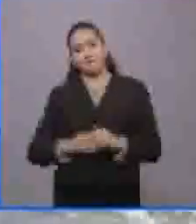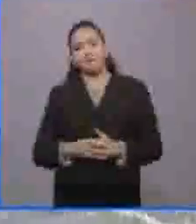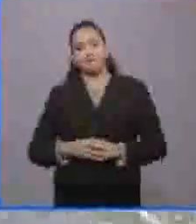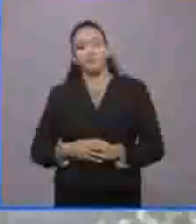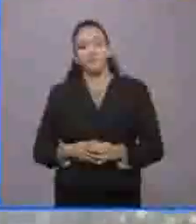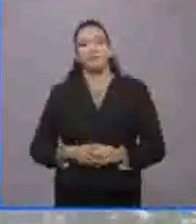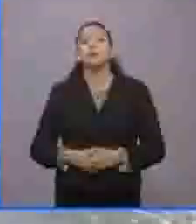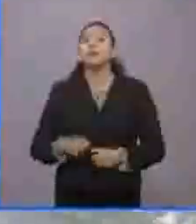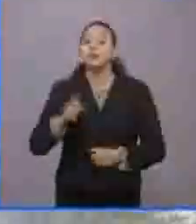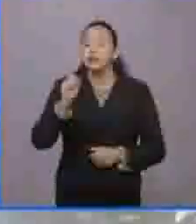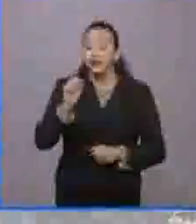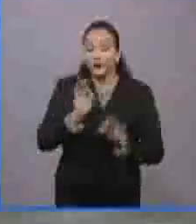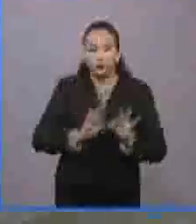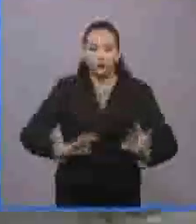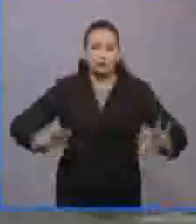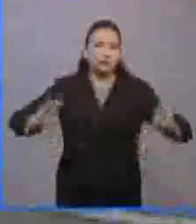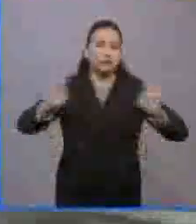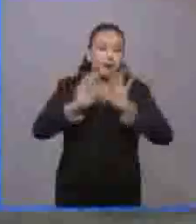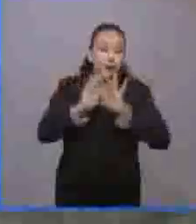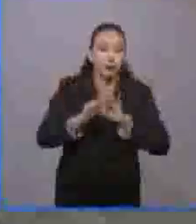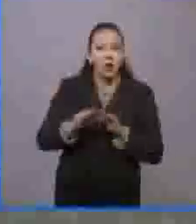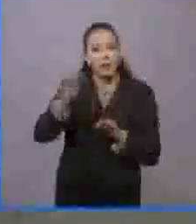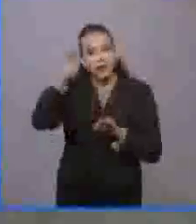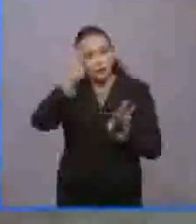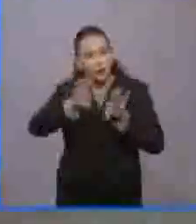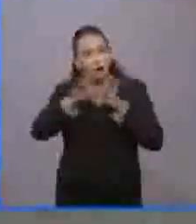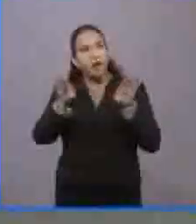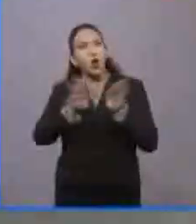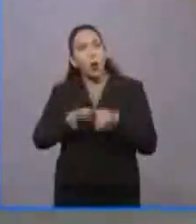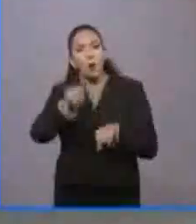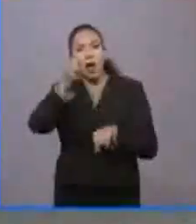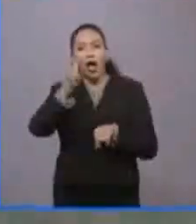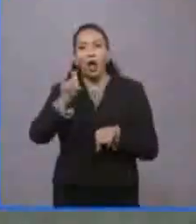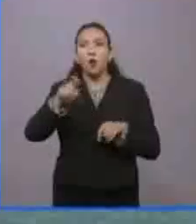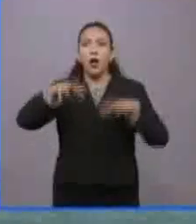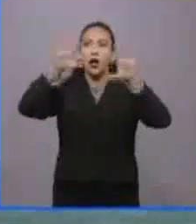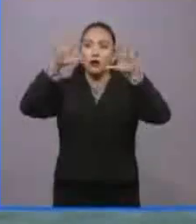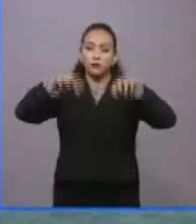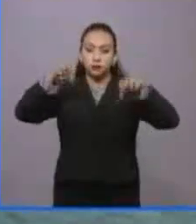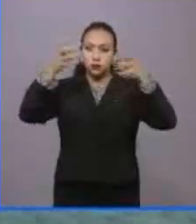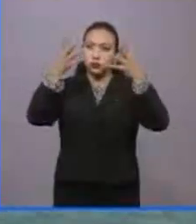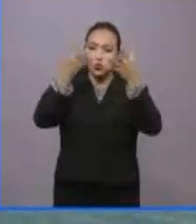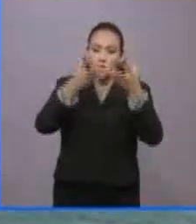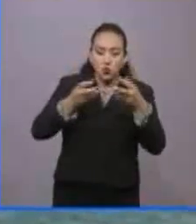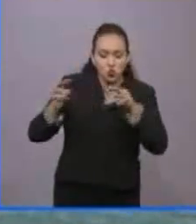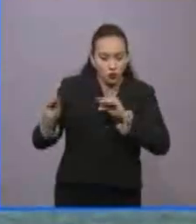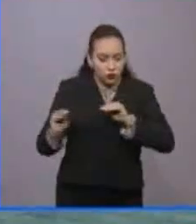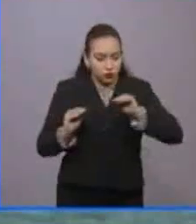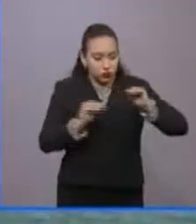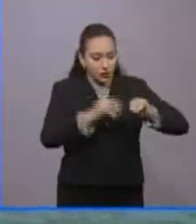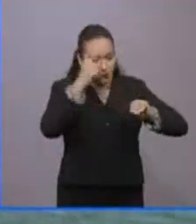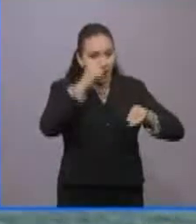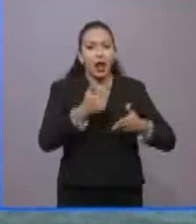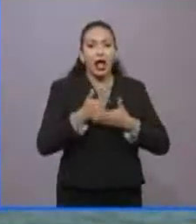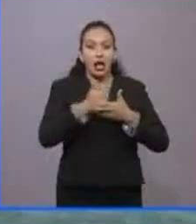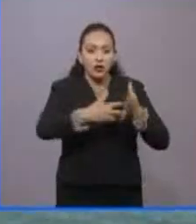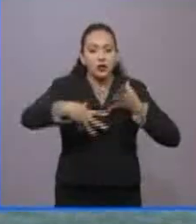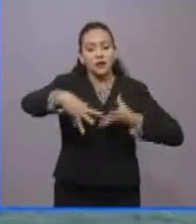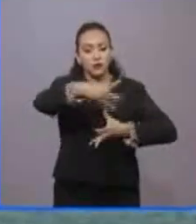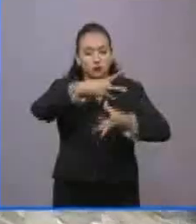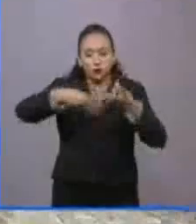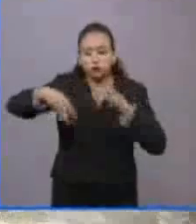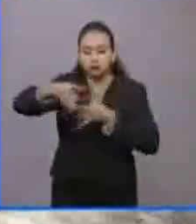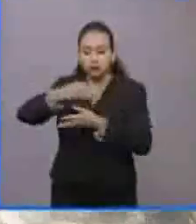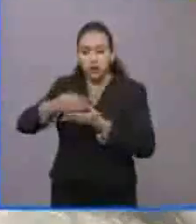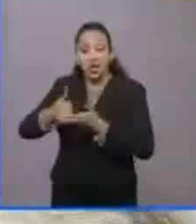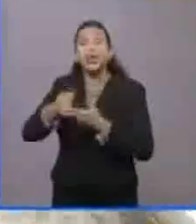Asimismo, es indispensable implementar medidas como la captación de agua de lluvia, modernizar la infraestructura hídrica y generar